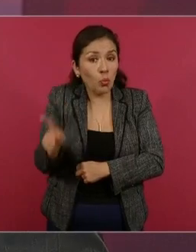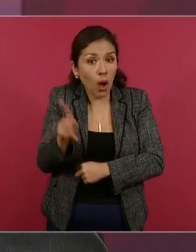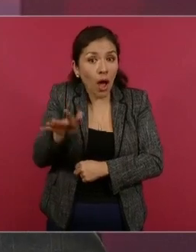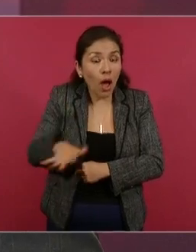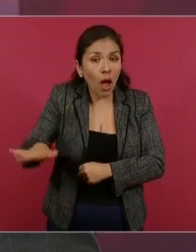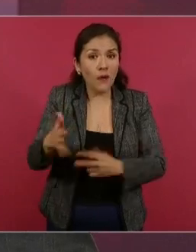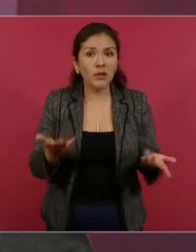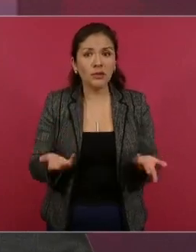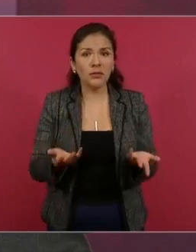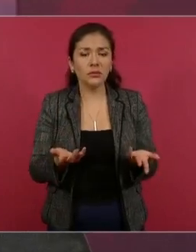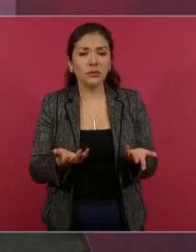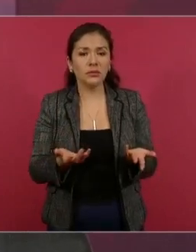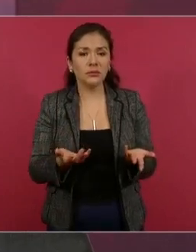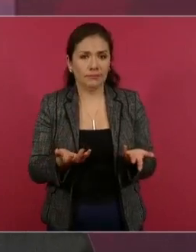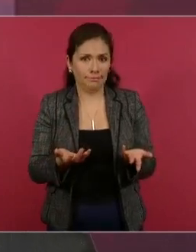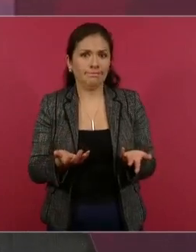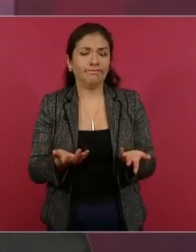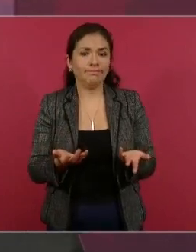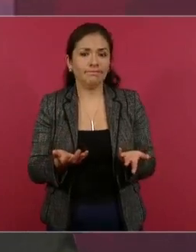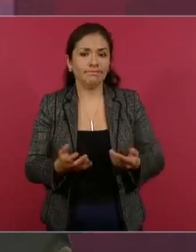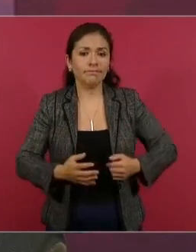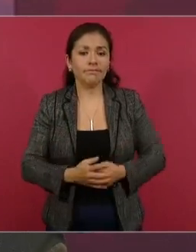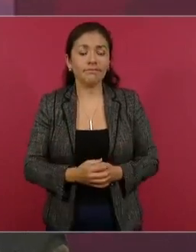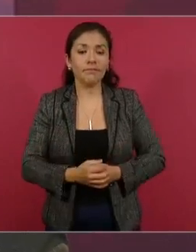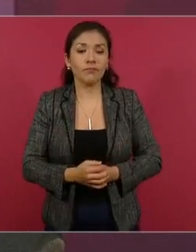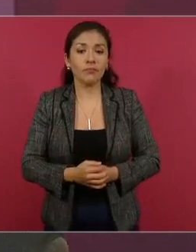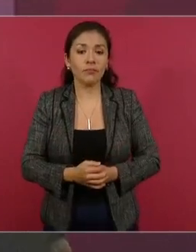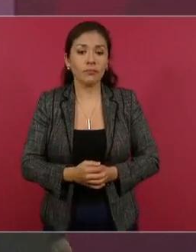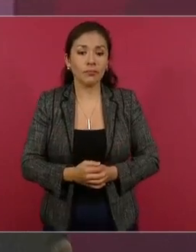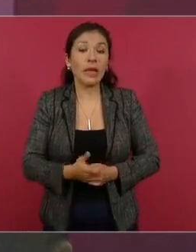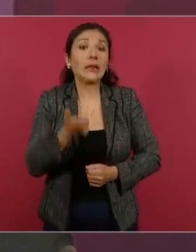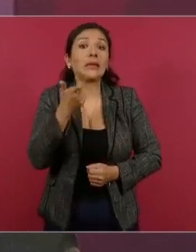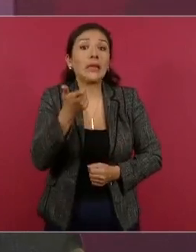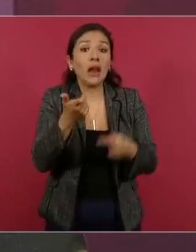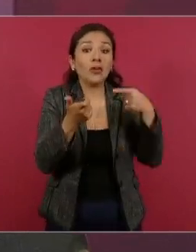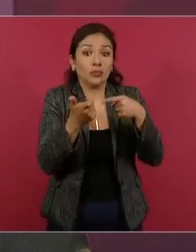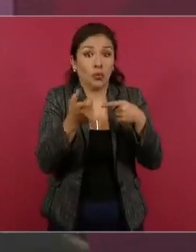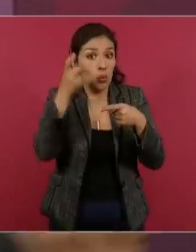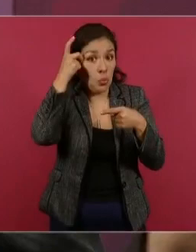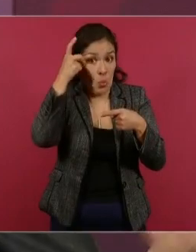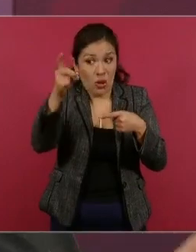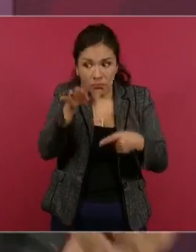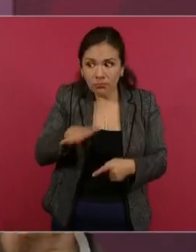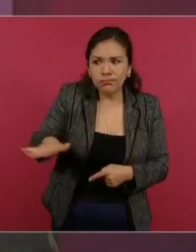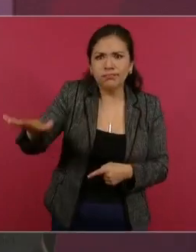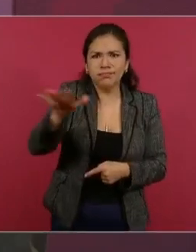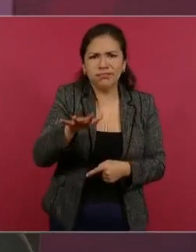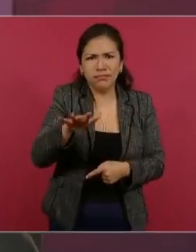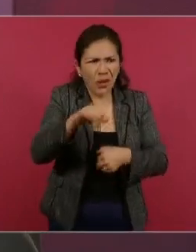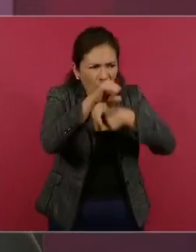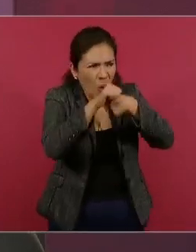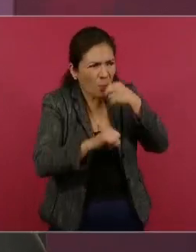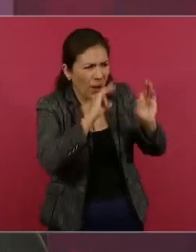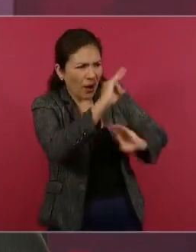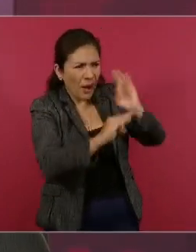Es decir, por el erario, dinero del pueblo, como cirugía plástica.